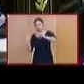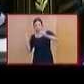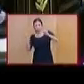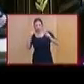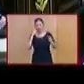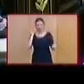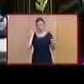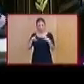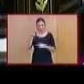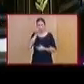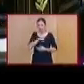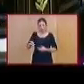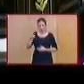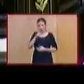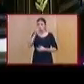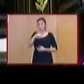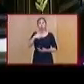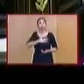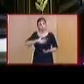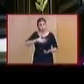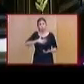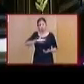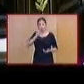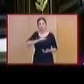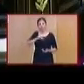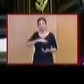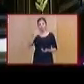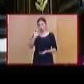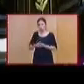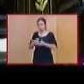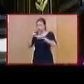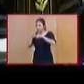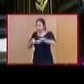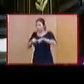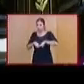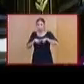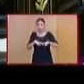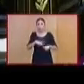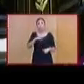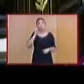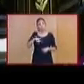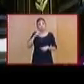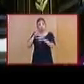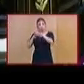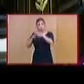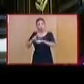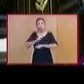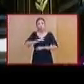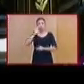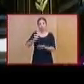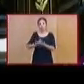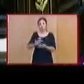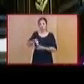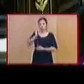el placer de recorrer buena parte de las carreteras de Canarias y, entre otras cosas, ese recorrido me confirmó de que eran muy